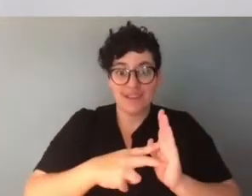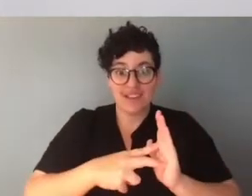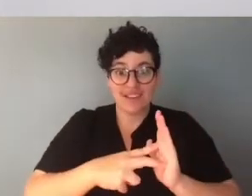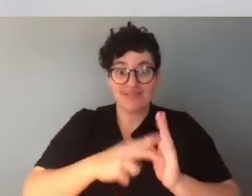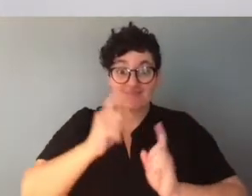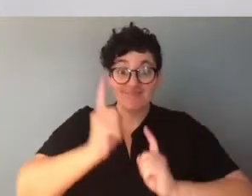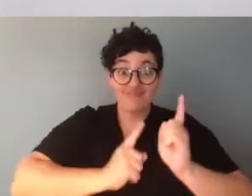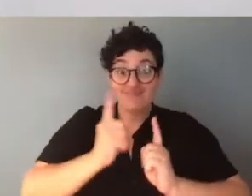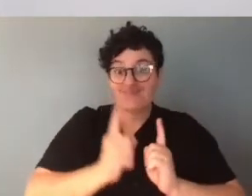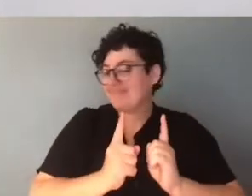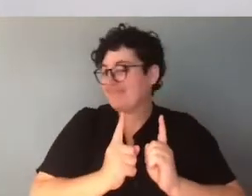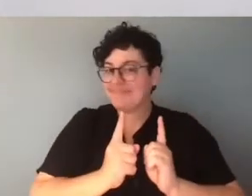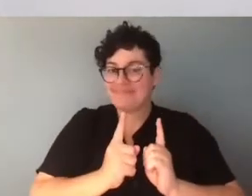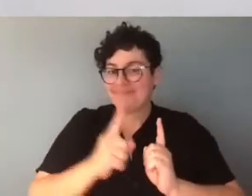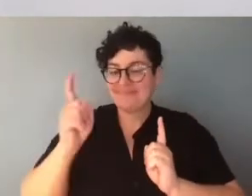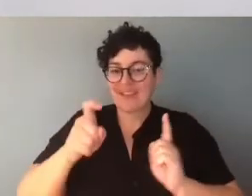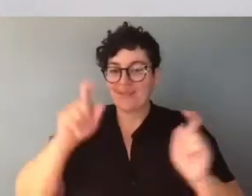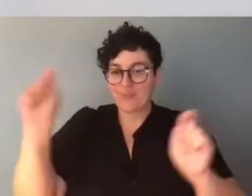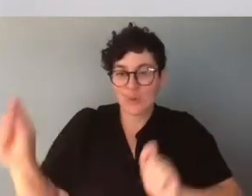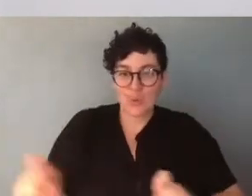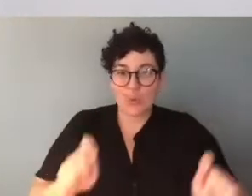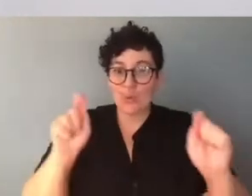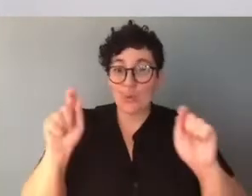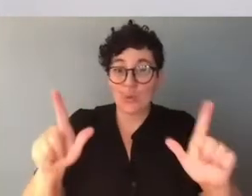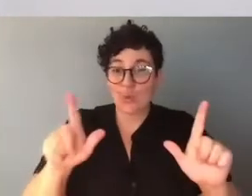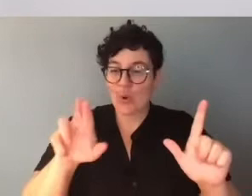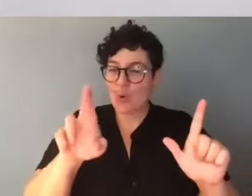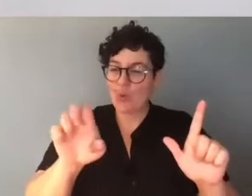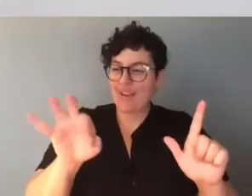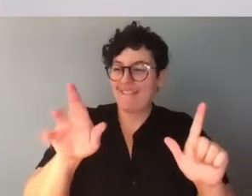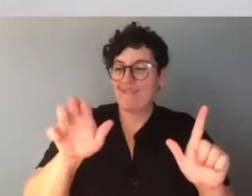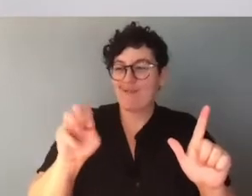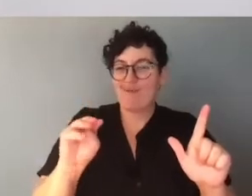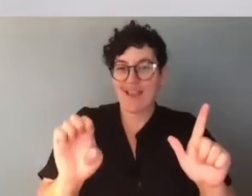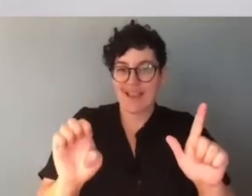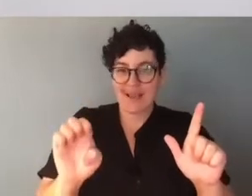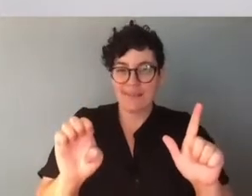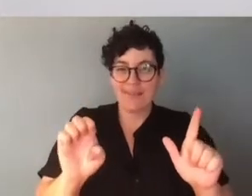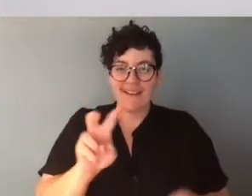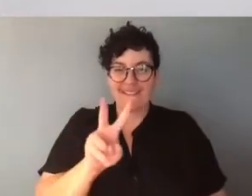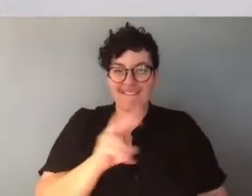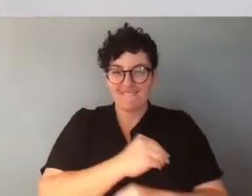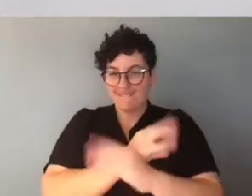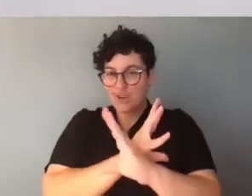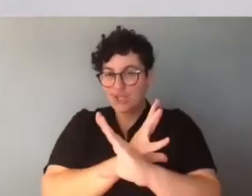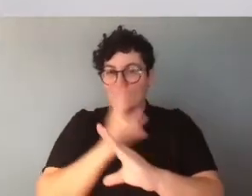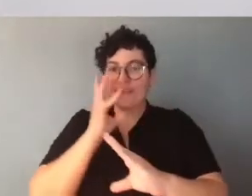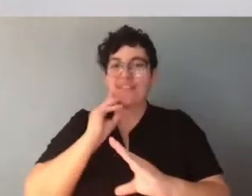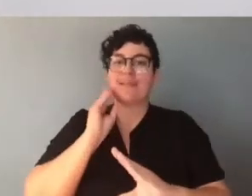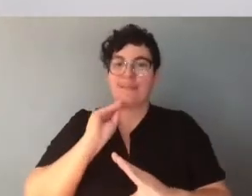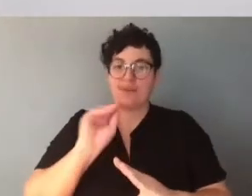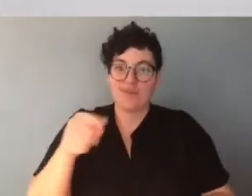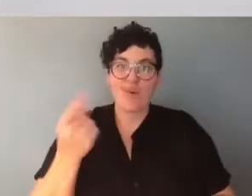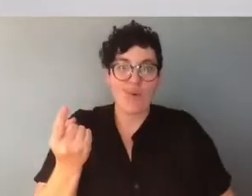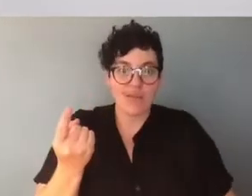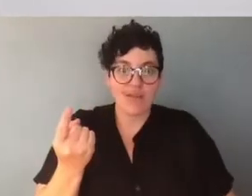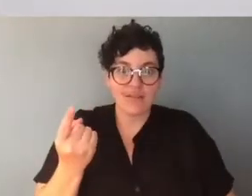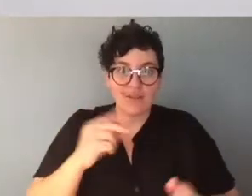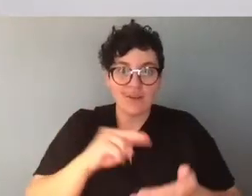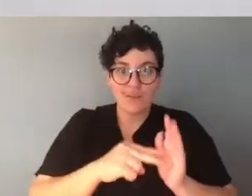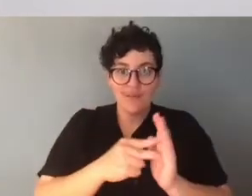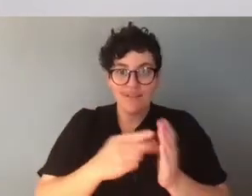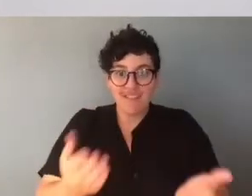pública. Este año TMY ha ido virtual para incluir experiencias a distancia social